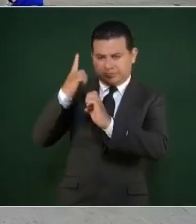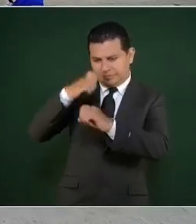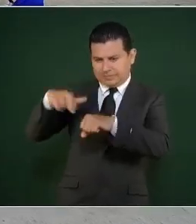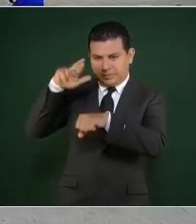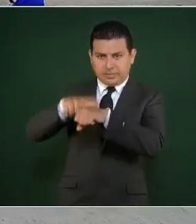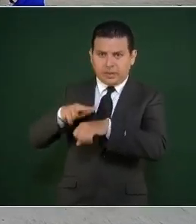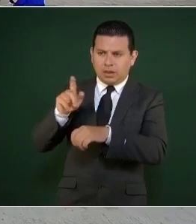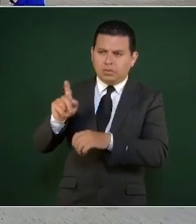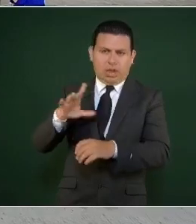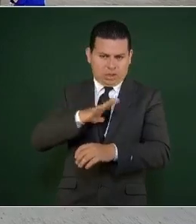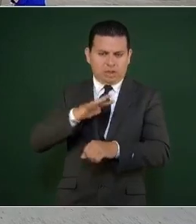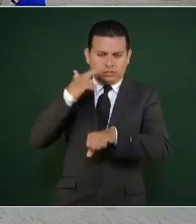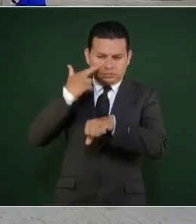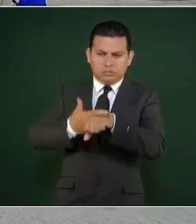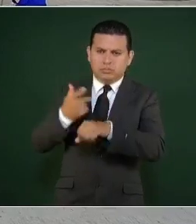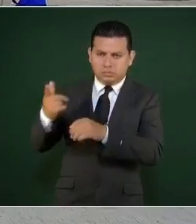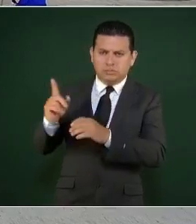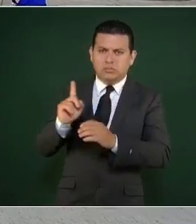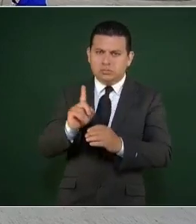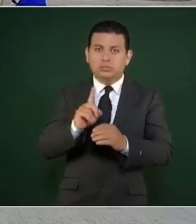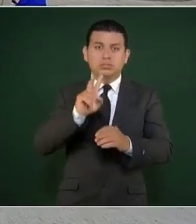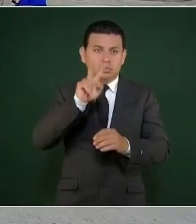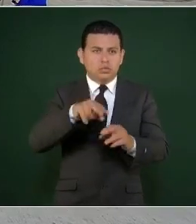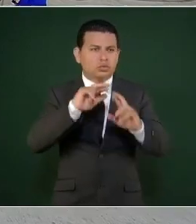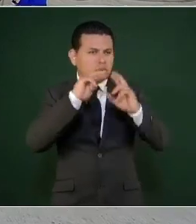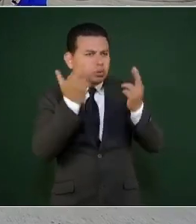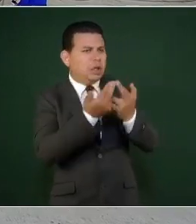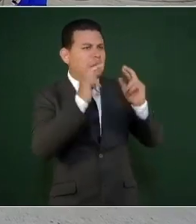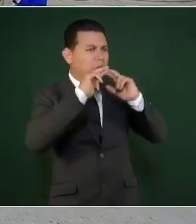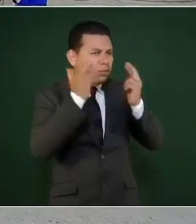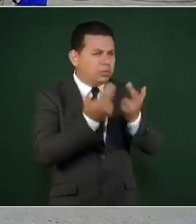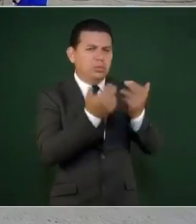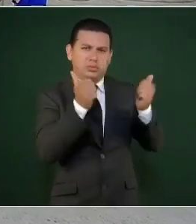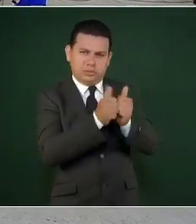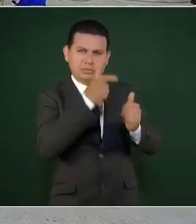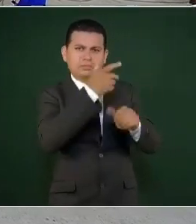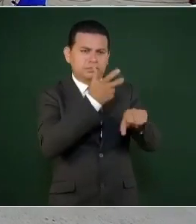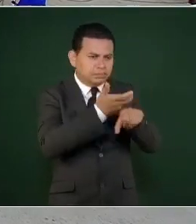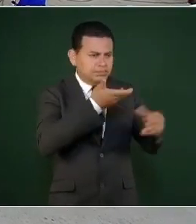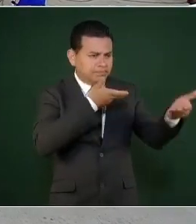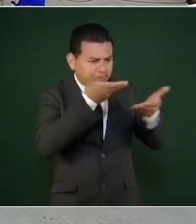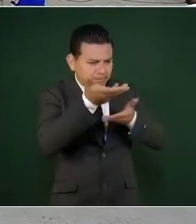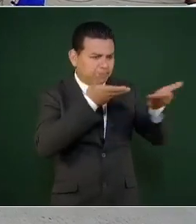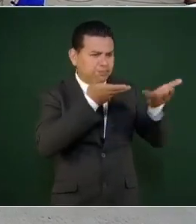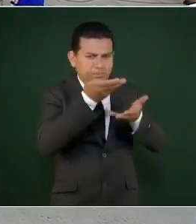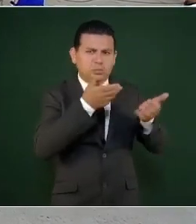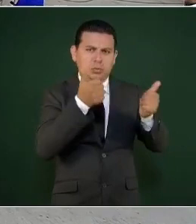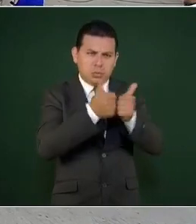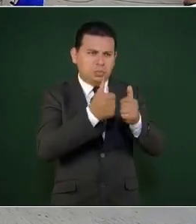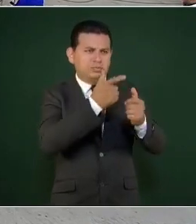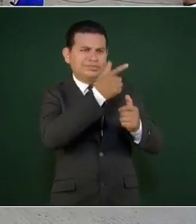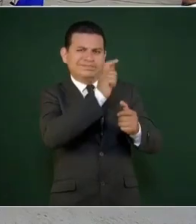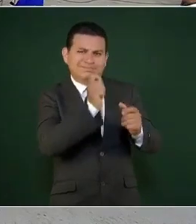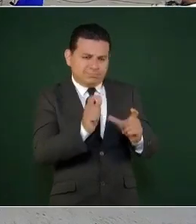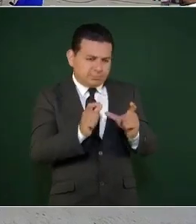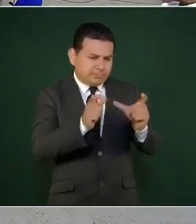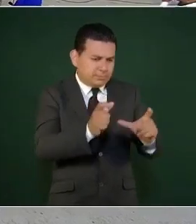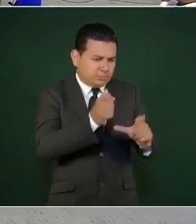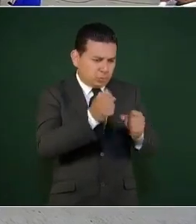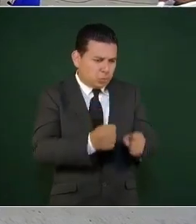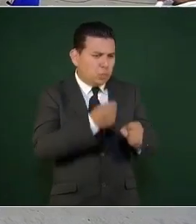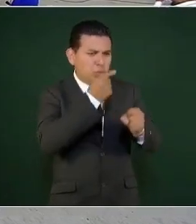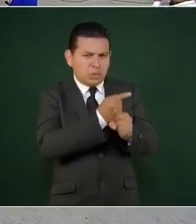Por eso son muy buenas las reuniones del gabinete de seguridad.